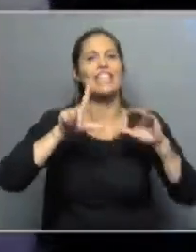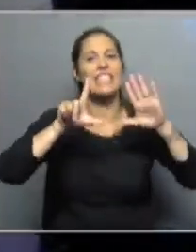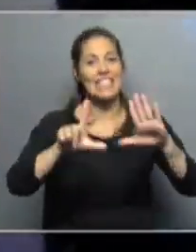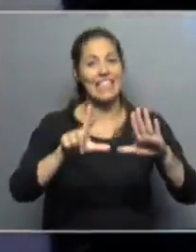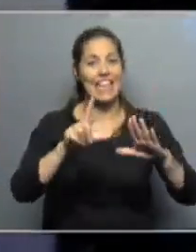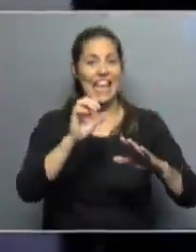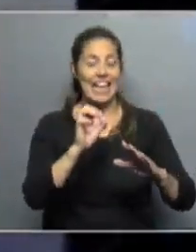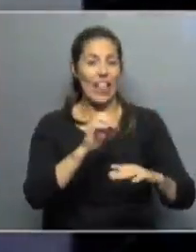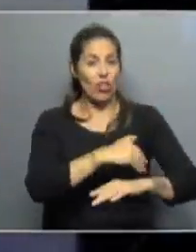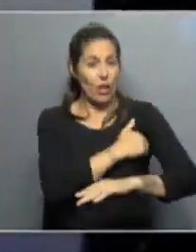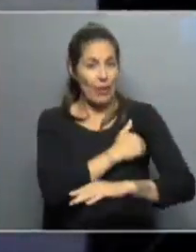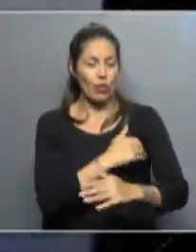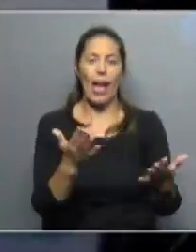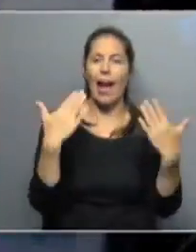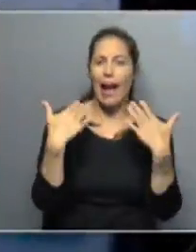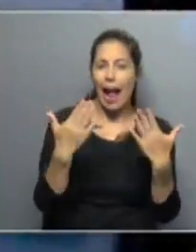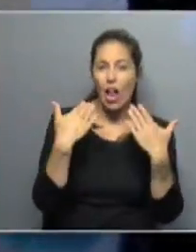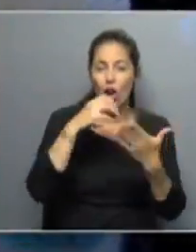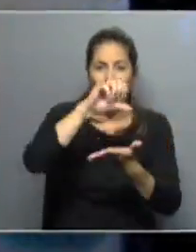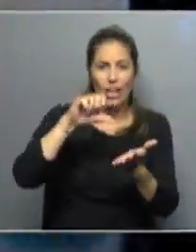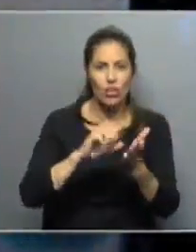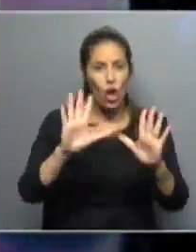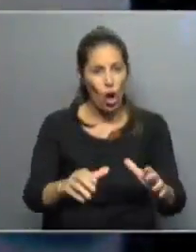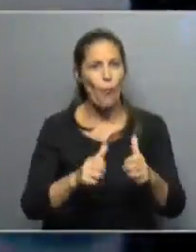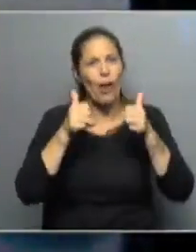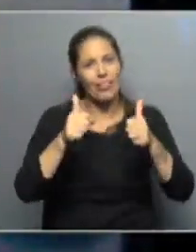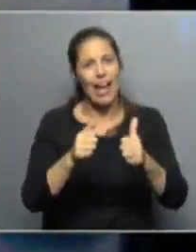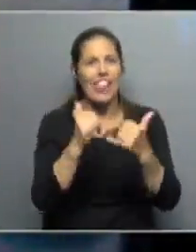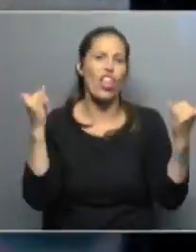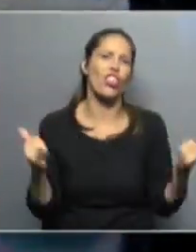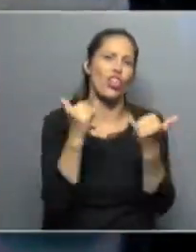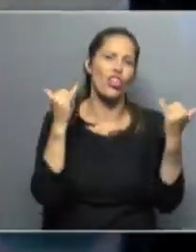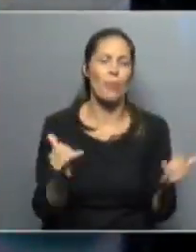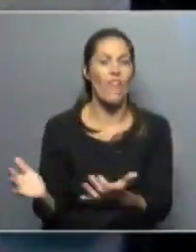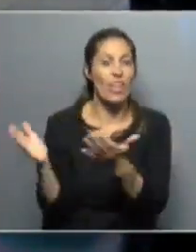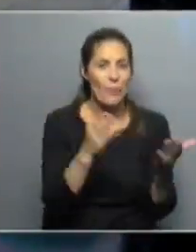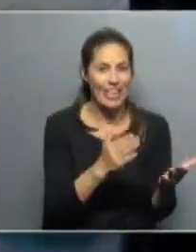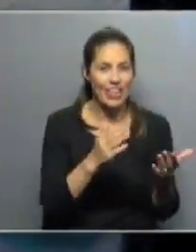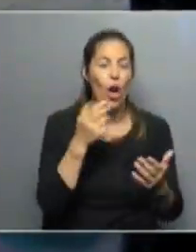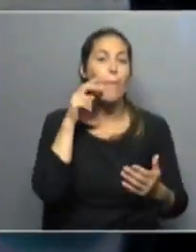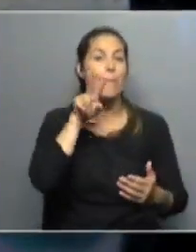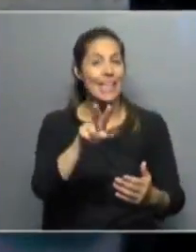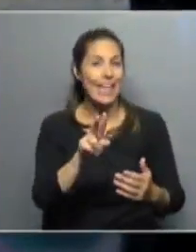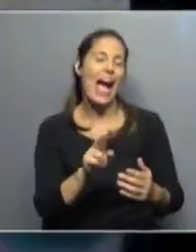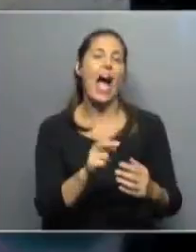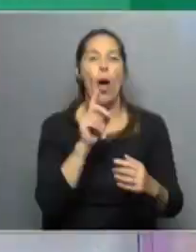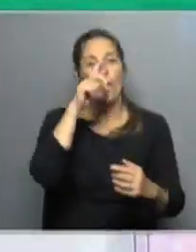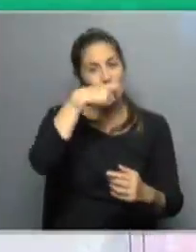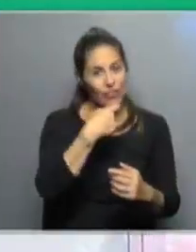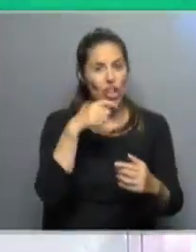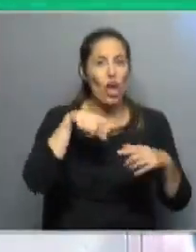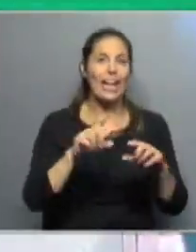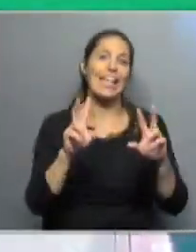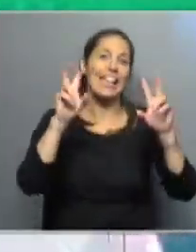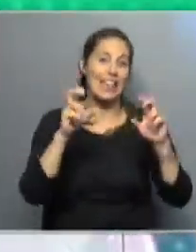temperatura. Qué calor en la ciudad, qué calor, qué calor. ¿Cómo están? Tanto tiempo. Bienvenidas, bienvenidos a Mirá Montevideo. En esta cuestión curiosa que se